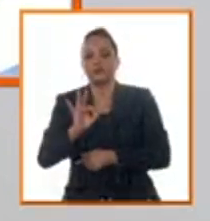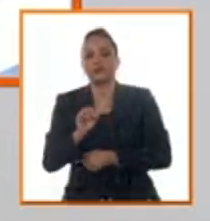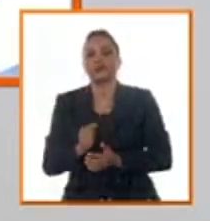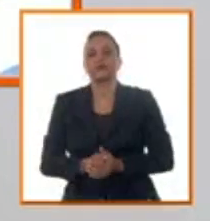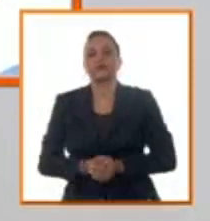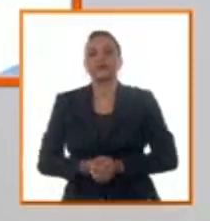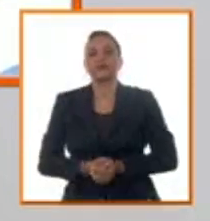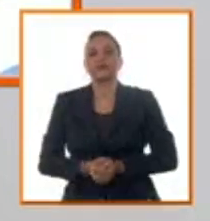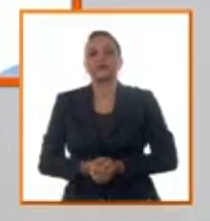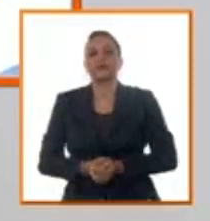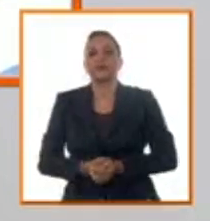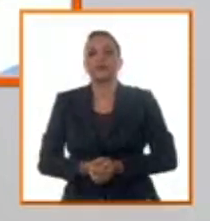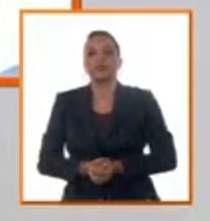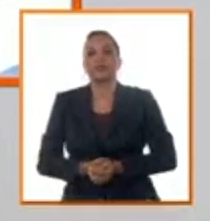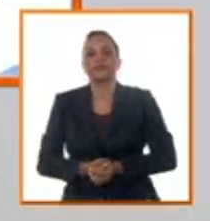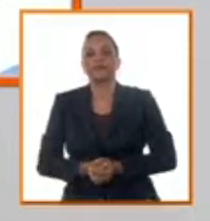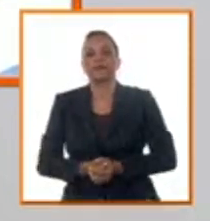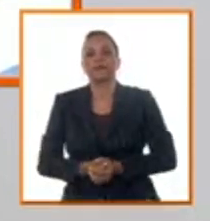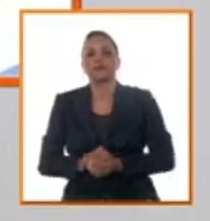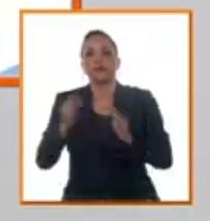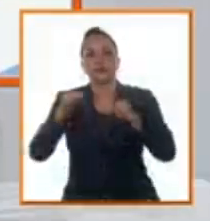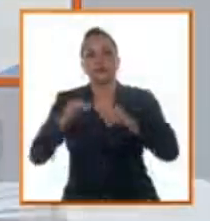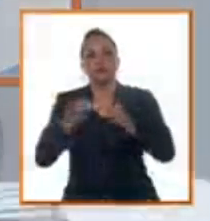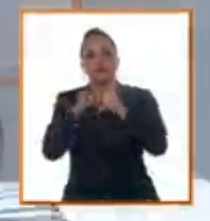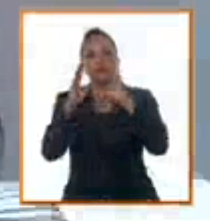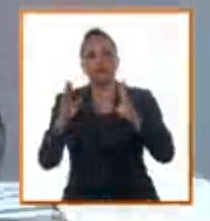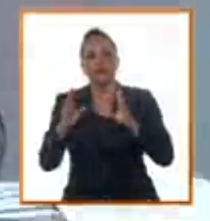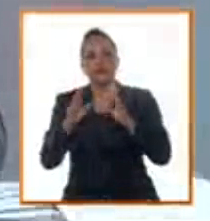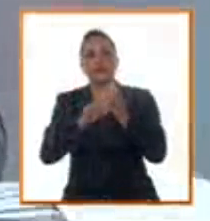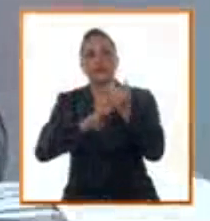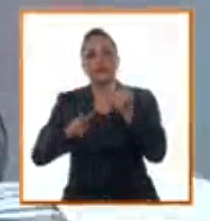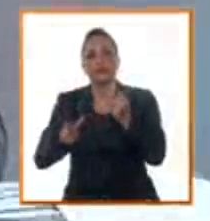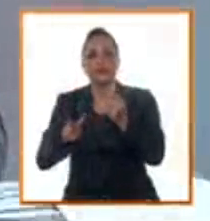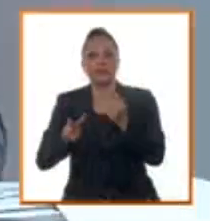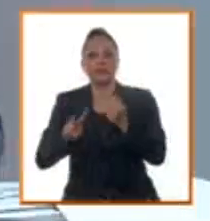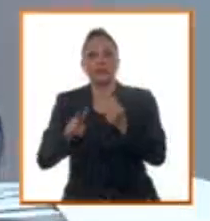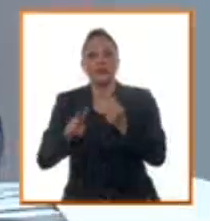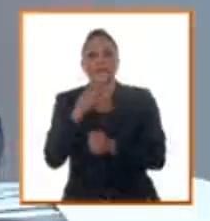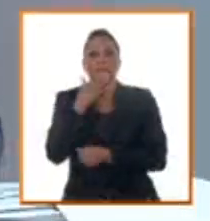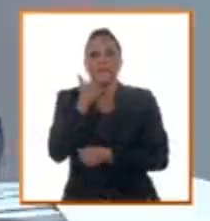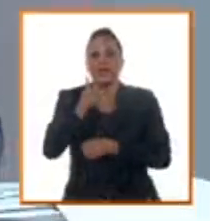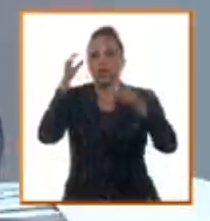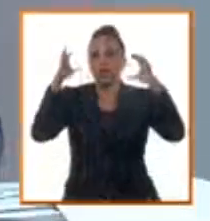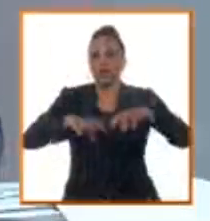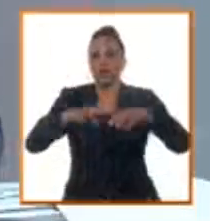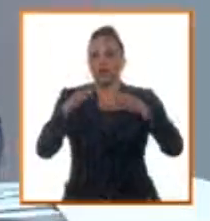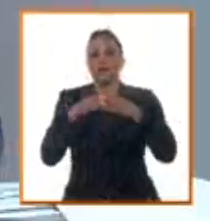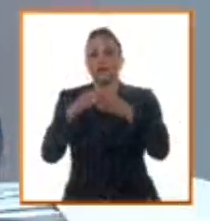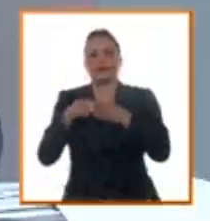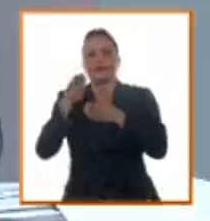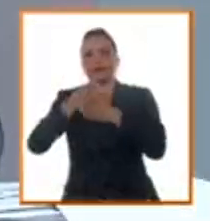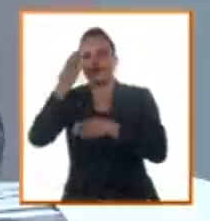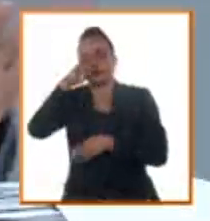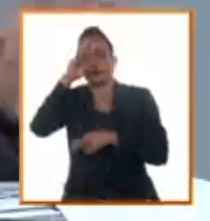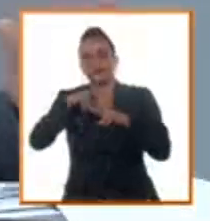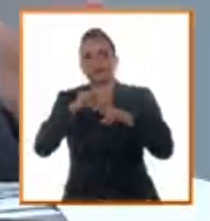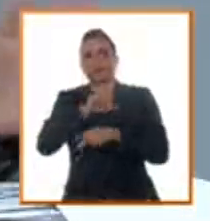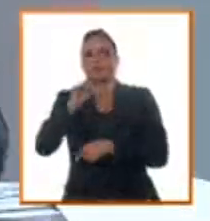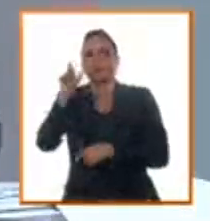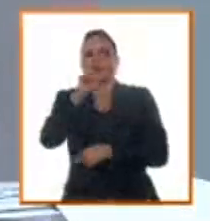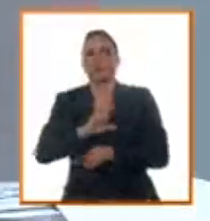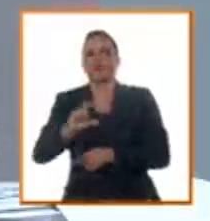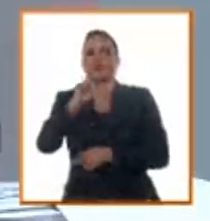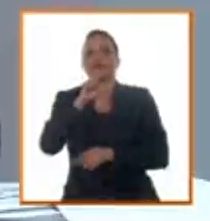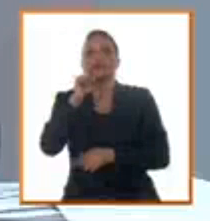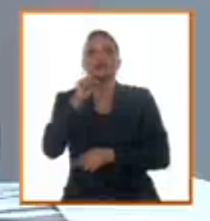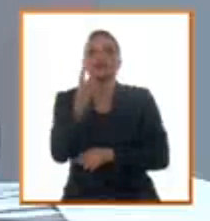muestran hoy en la mañana los mayores llenados, pues bueno, son los territorios de Granma, Santiago, Cuba, Holguín, Camagüey y Cienfuegos, que venía